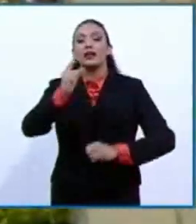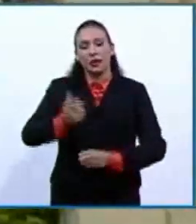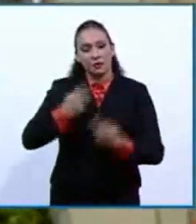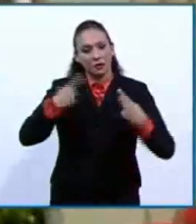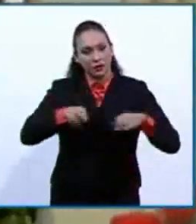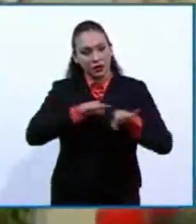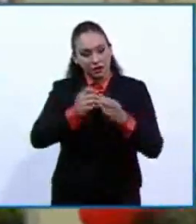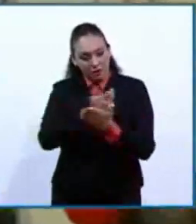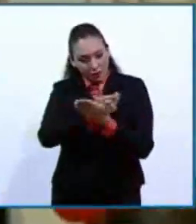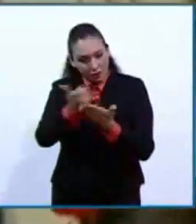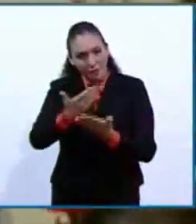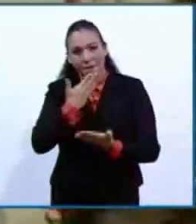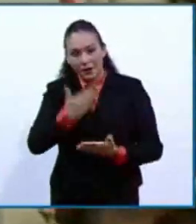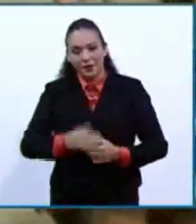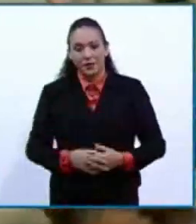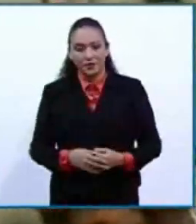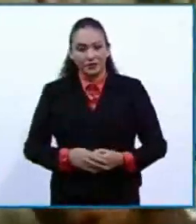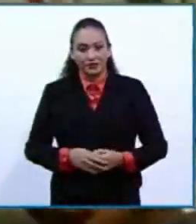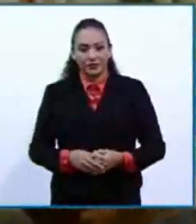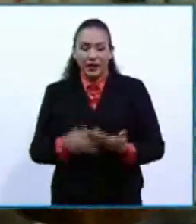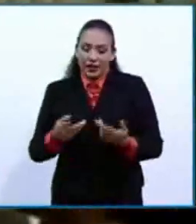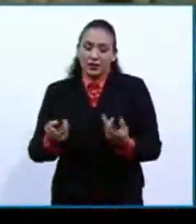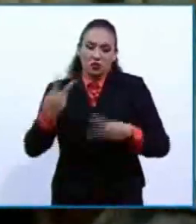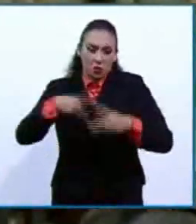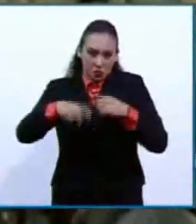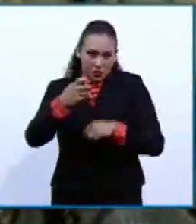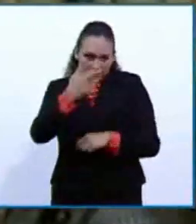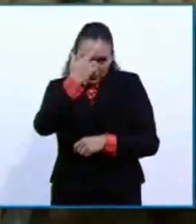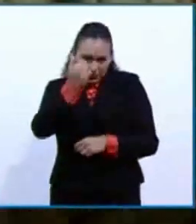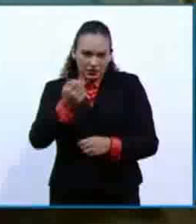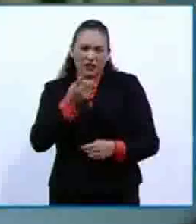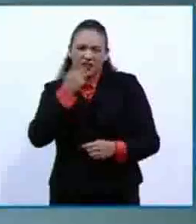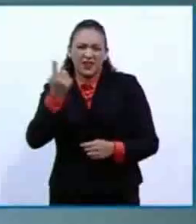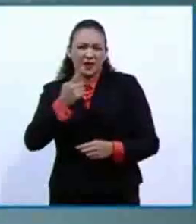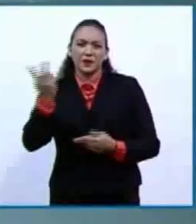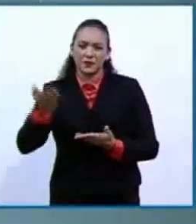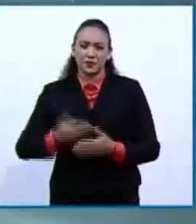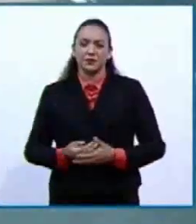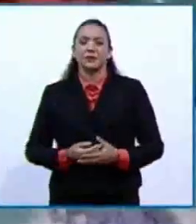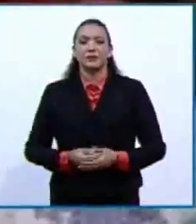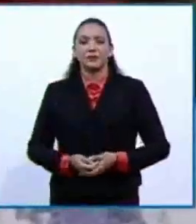los trabajadores. A eso vinieron y esto fue lo que comentaron.